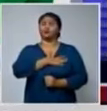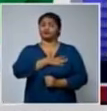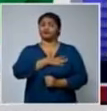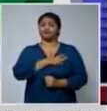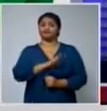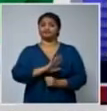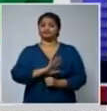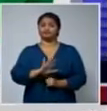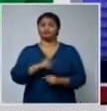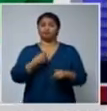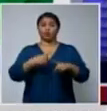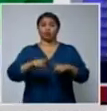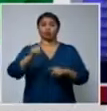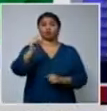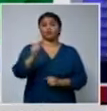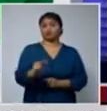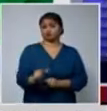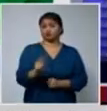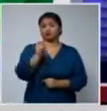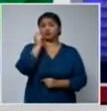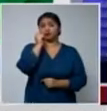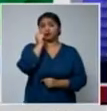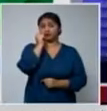Fallece un hombre